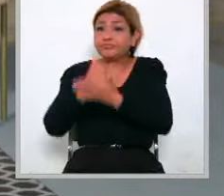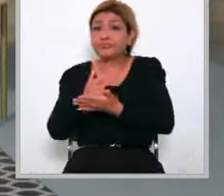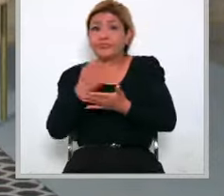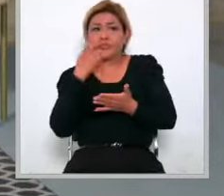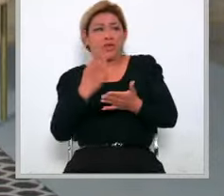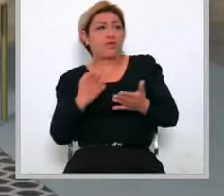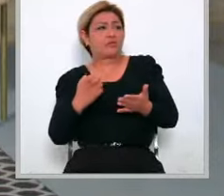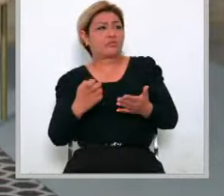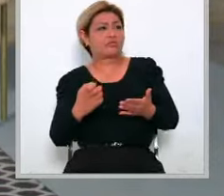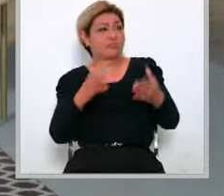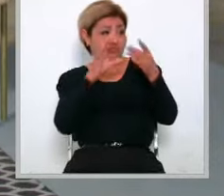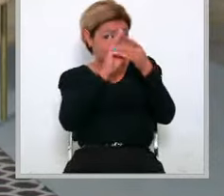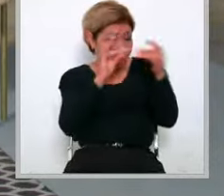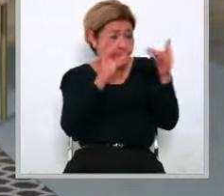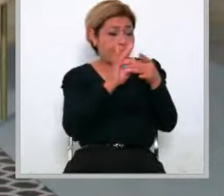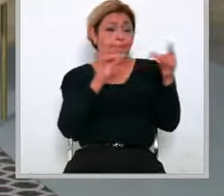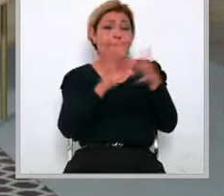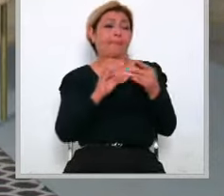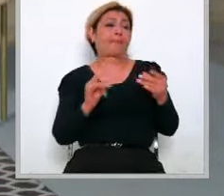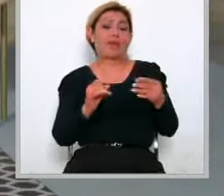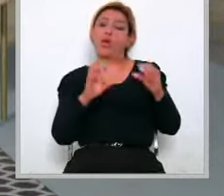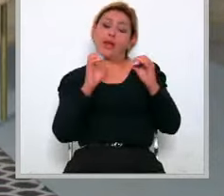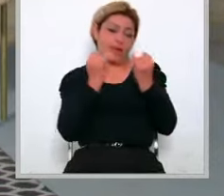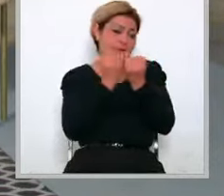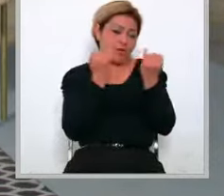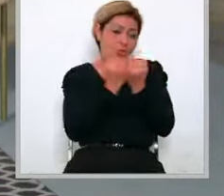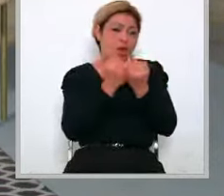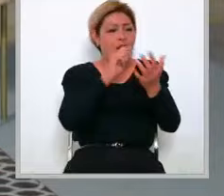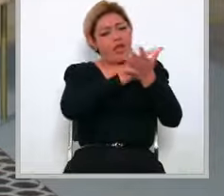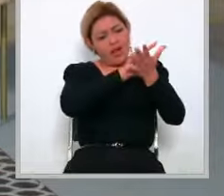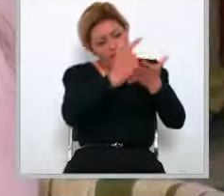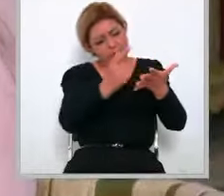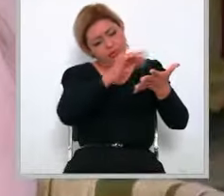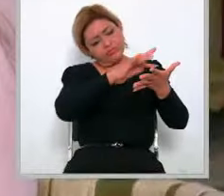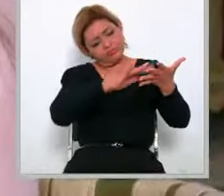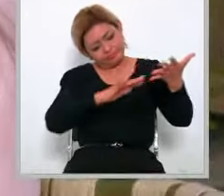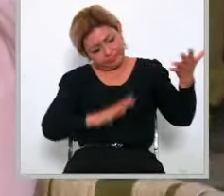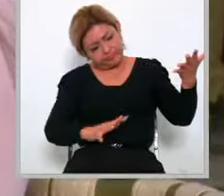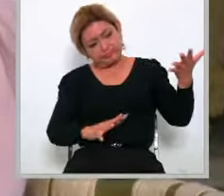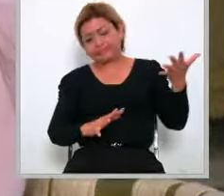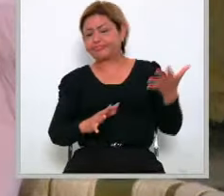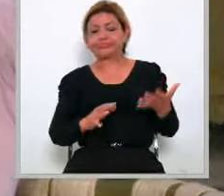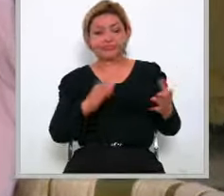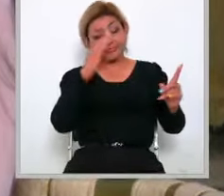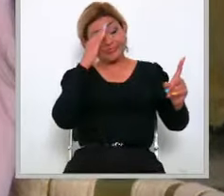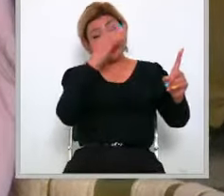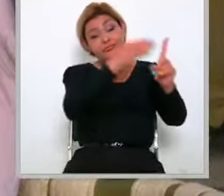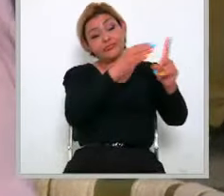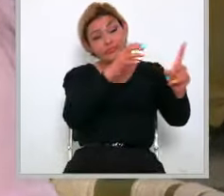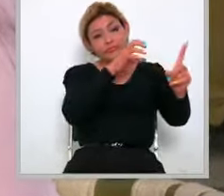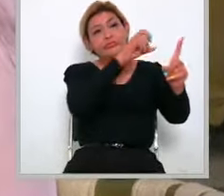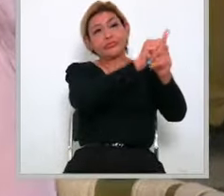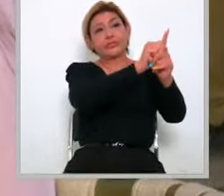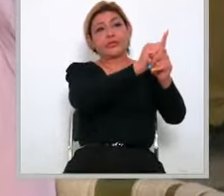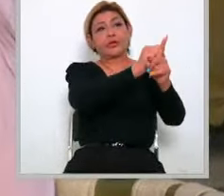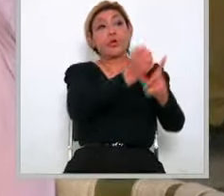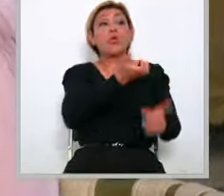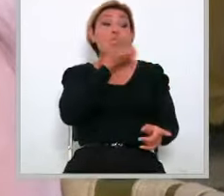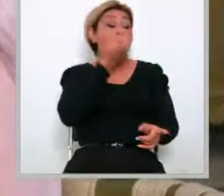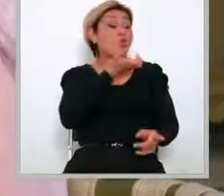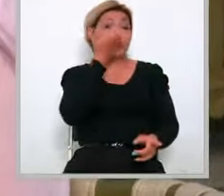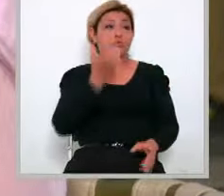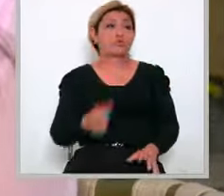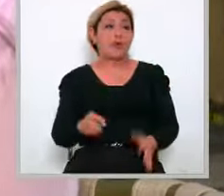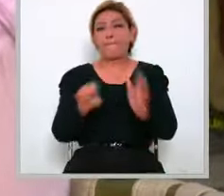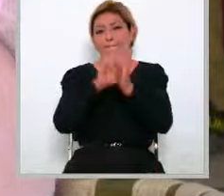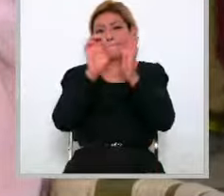Una invitación, por favor. Bueno, pues invitamos a todos los papás, las mamás, para que le den